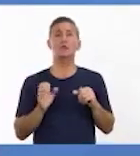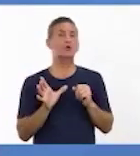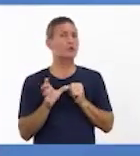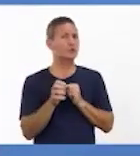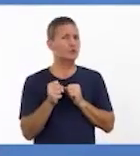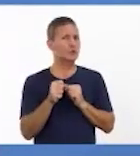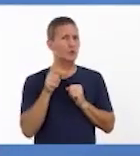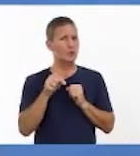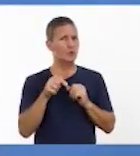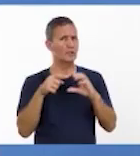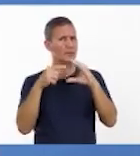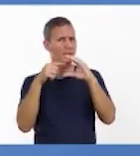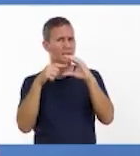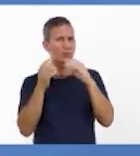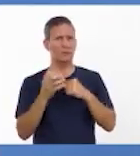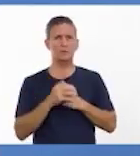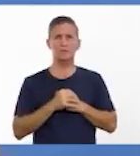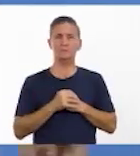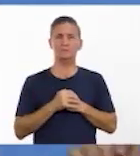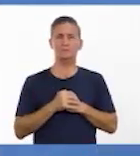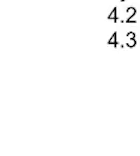todo este contenido.